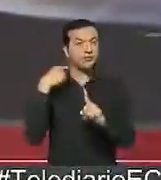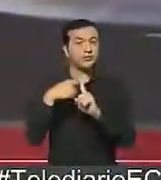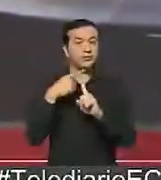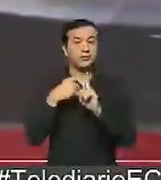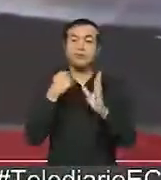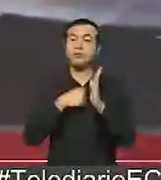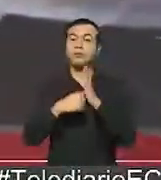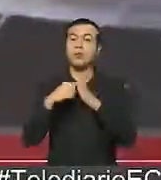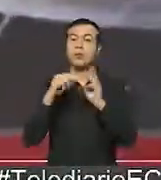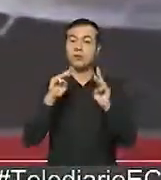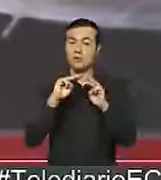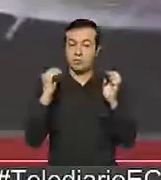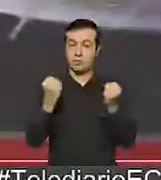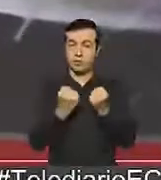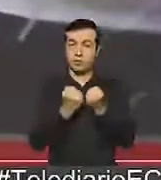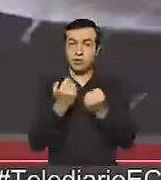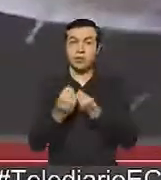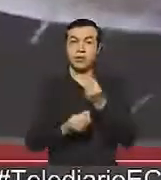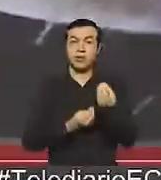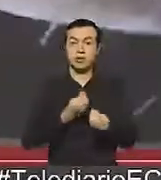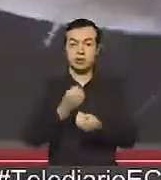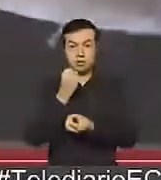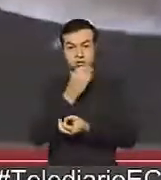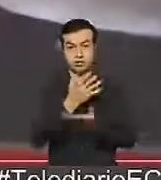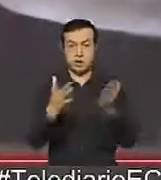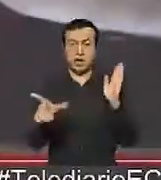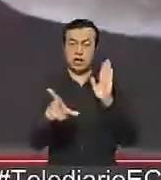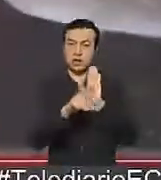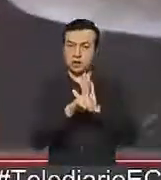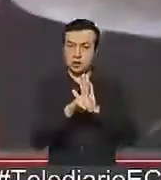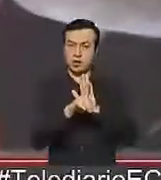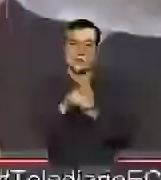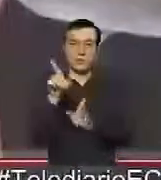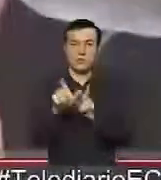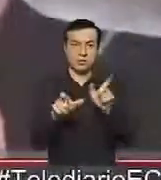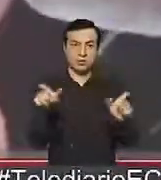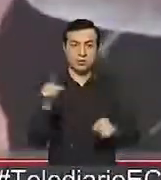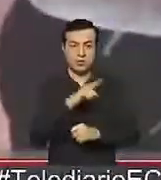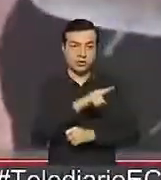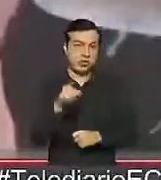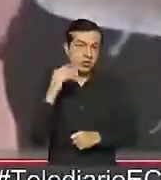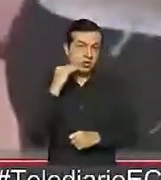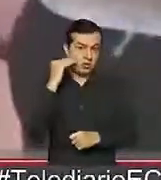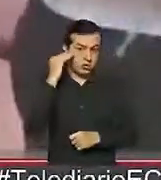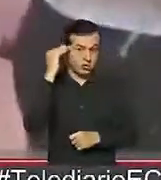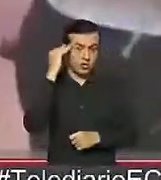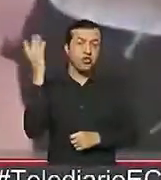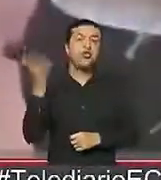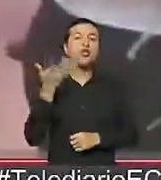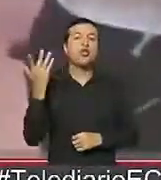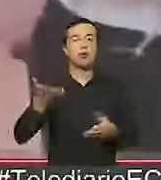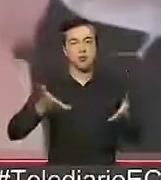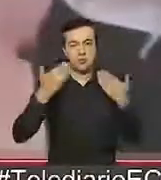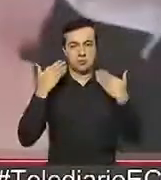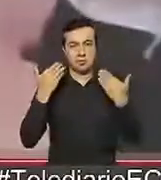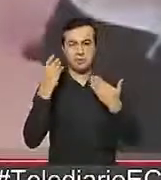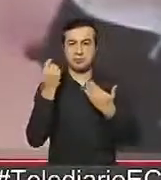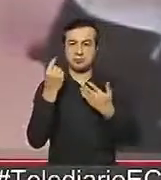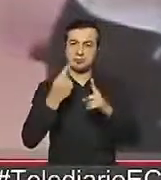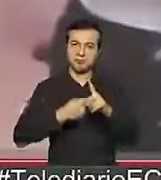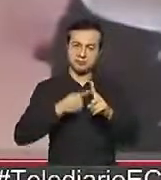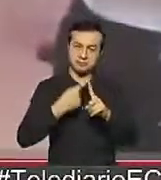Ministerio de Inclusión Económica y Social socializa la Ley Orgánica para las Personas Adultas Mayores en Guayaquil. Pensiones